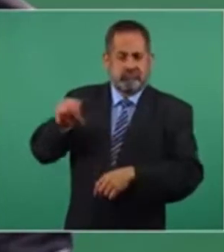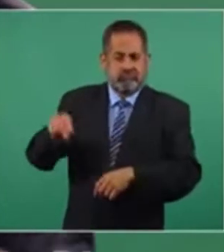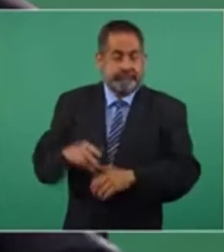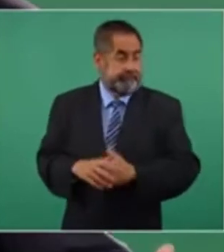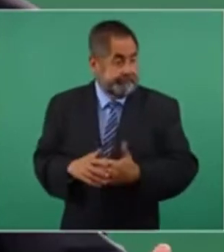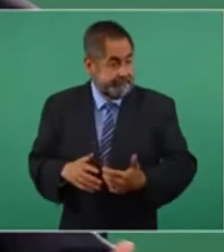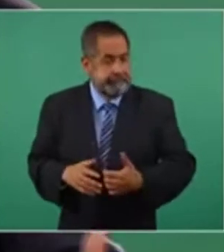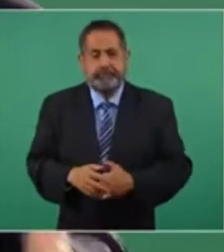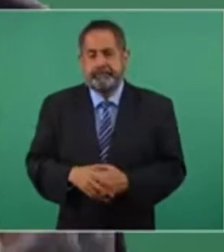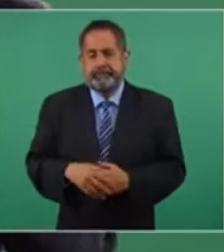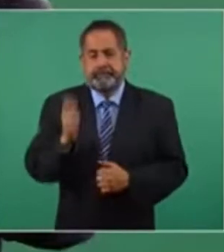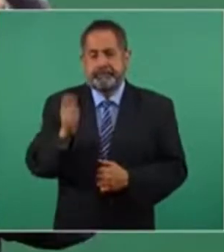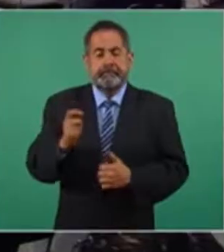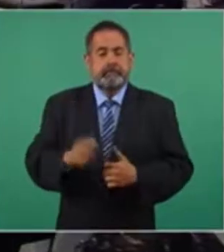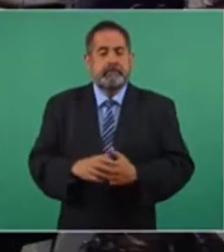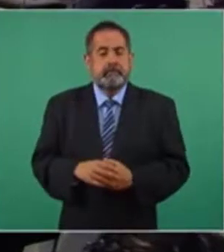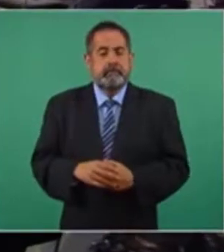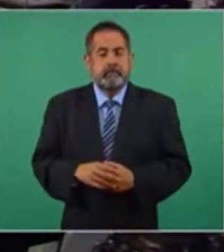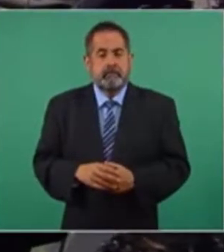Entonces,